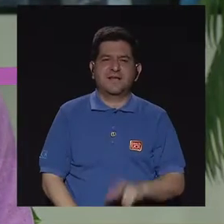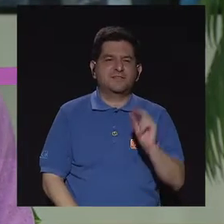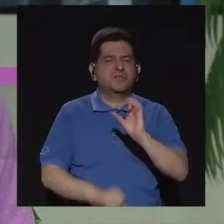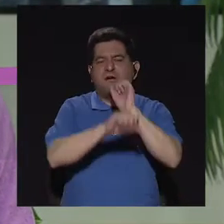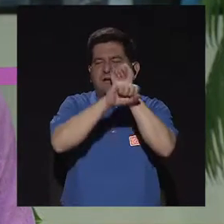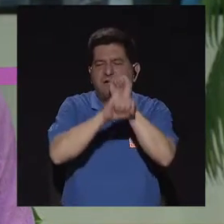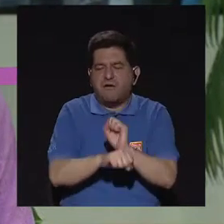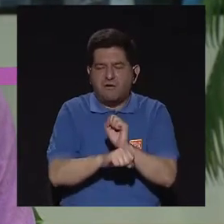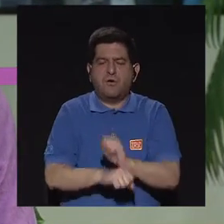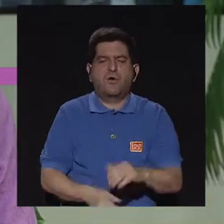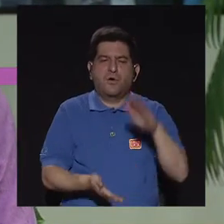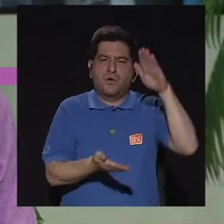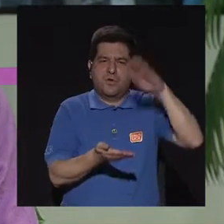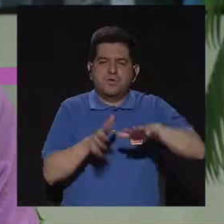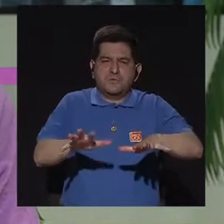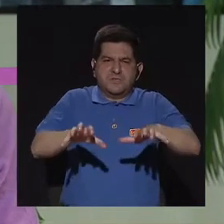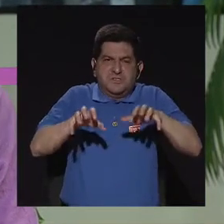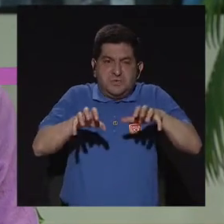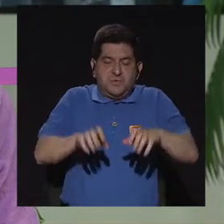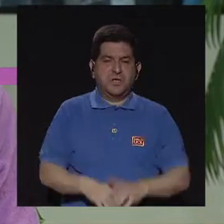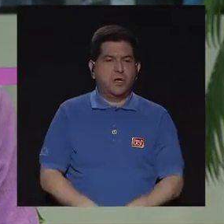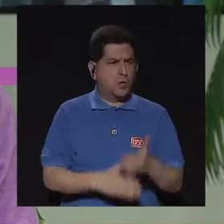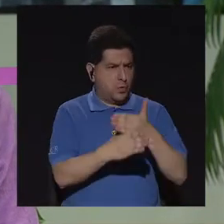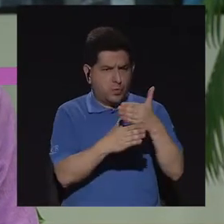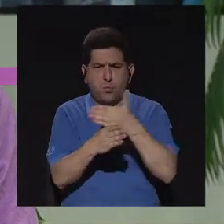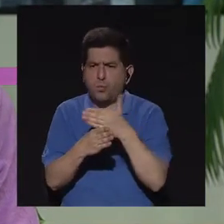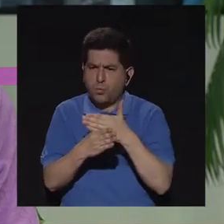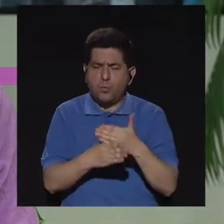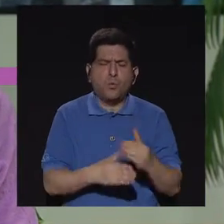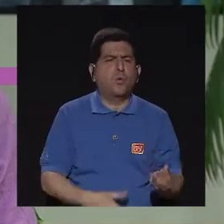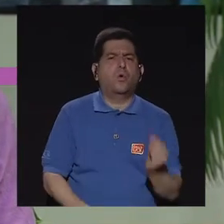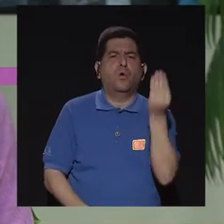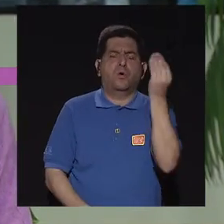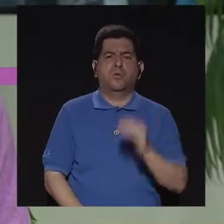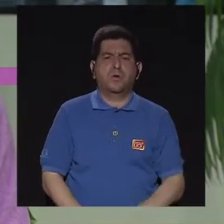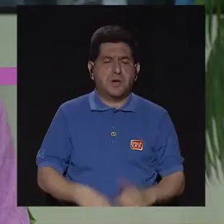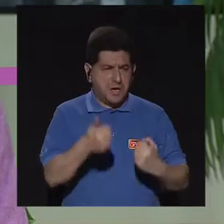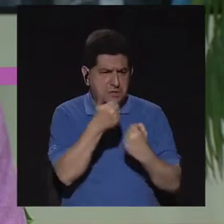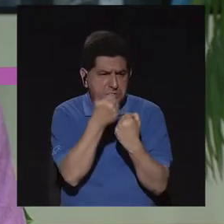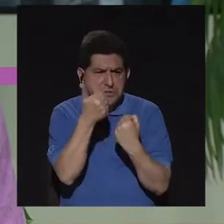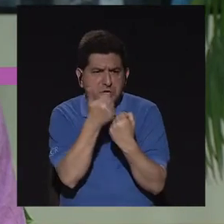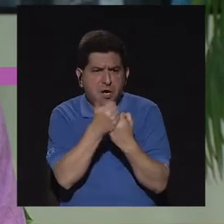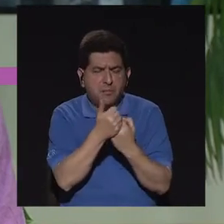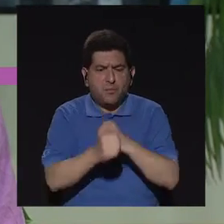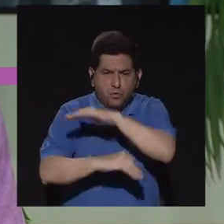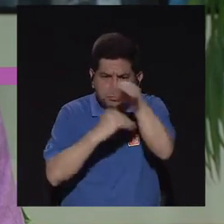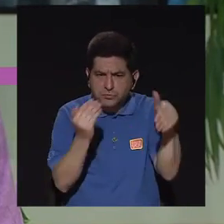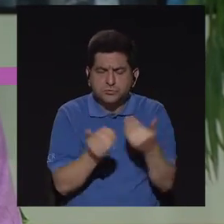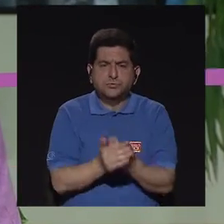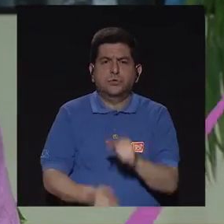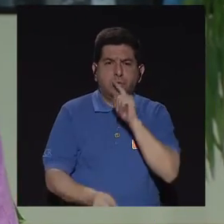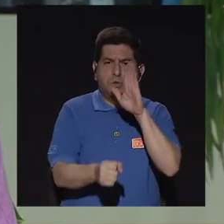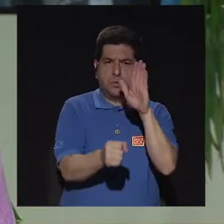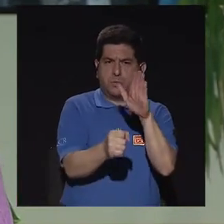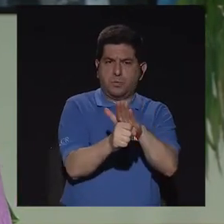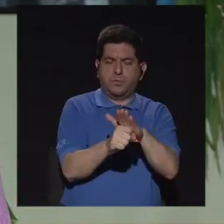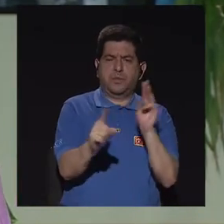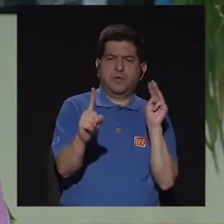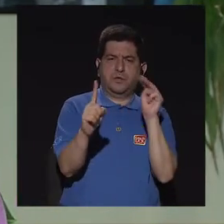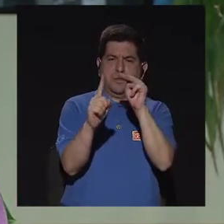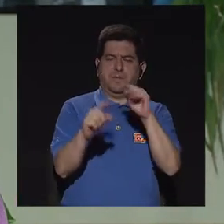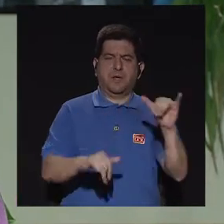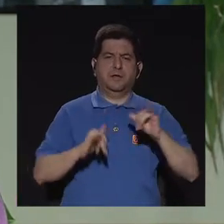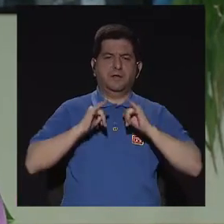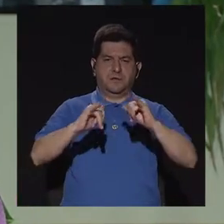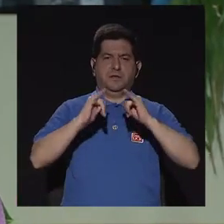la rutina, desestresarse, compartir con otros jóvenes, y muchas veces se apoyan hasta entre ellos mismos para cumplir ciertas